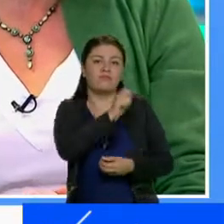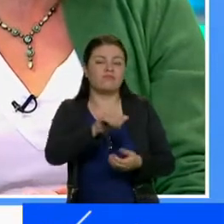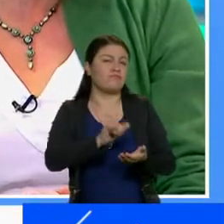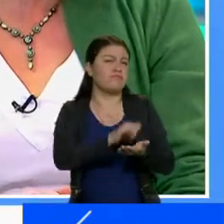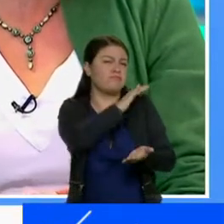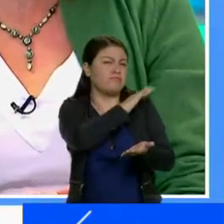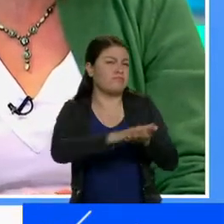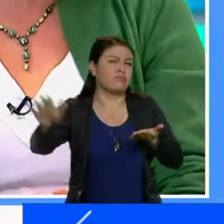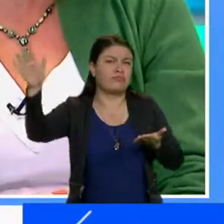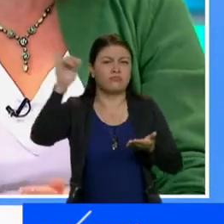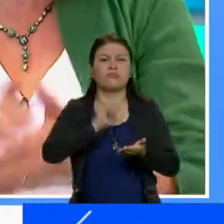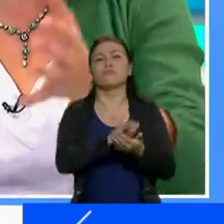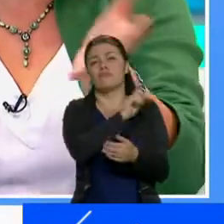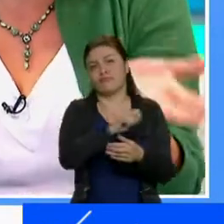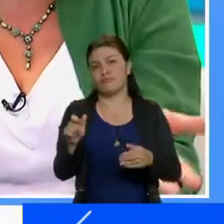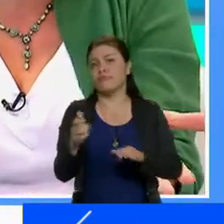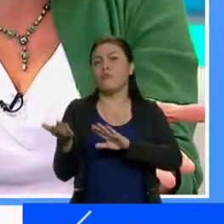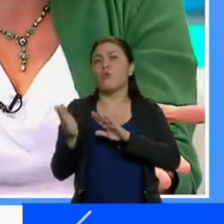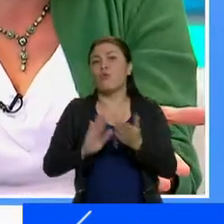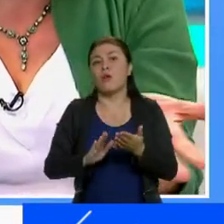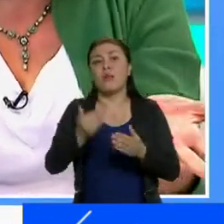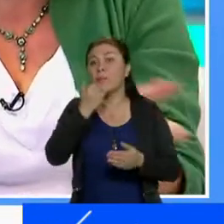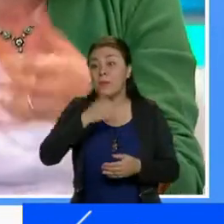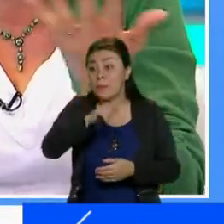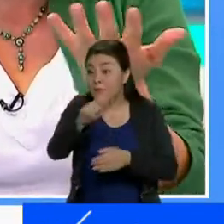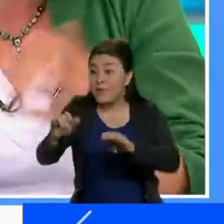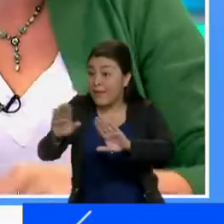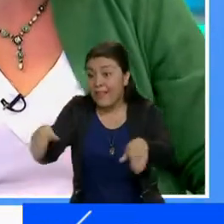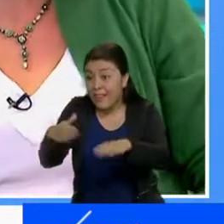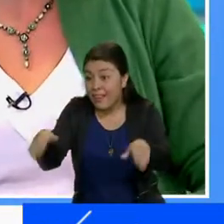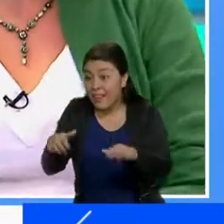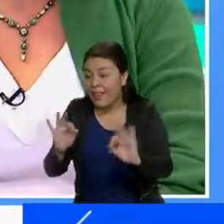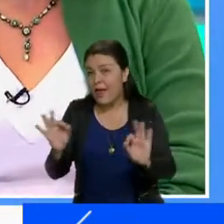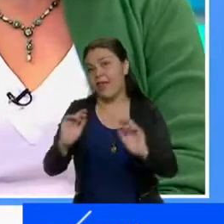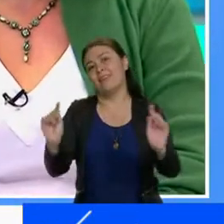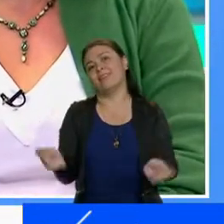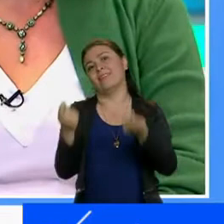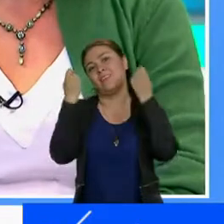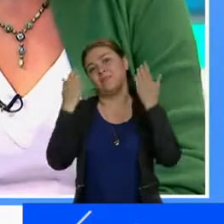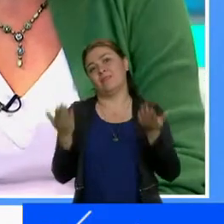fue la muerte de estas personas. Si las personas no estuvieran ahí, pues por supuesto